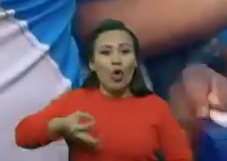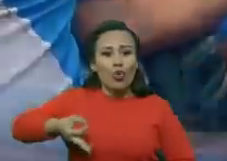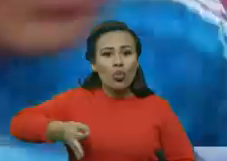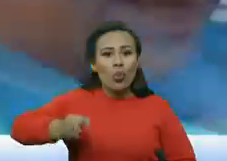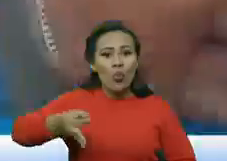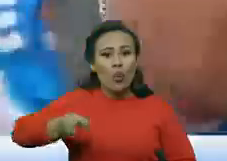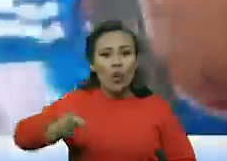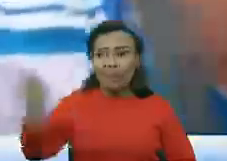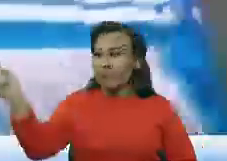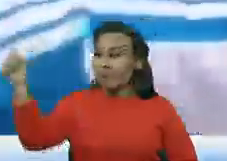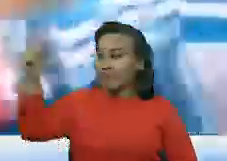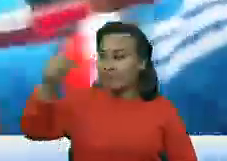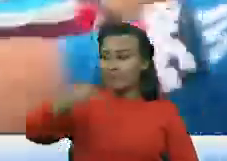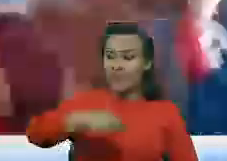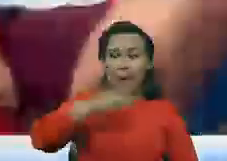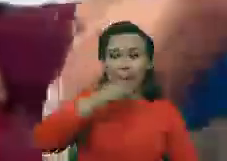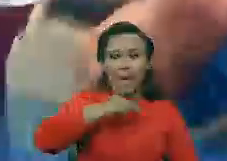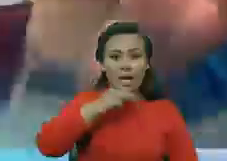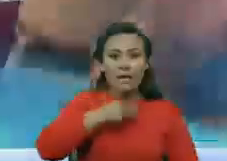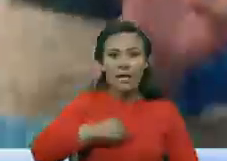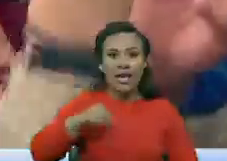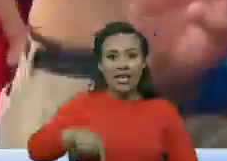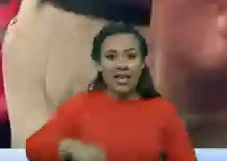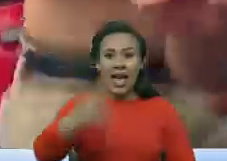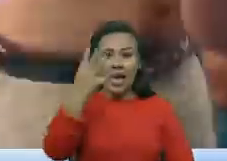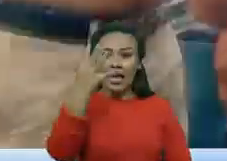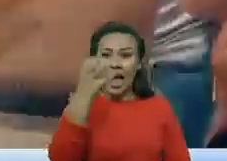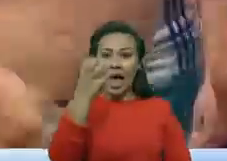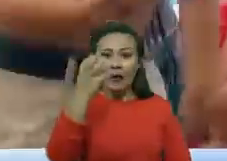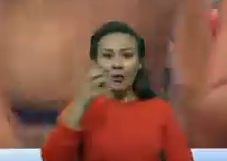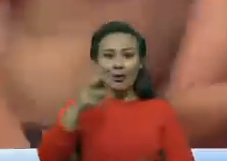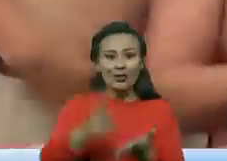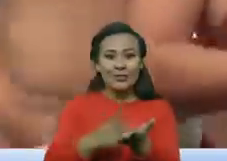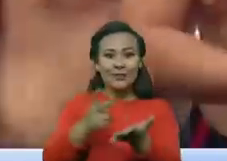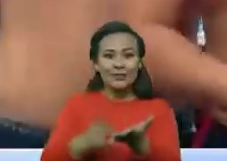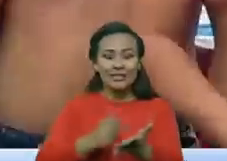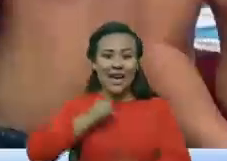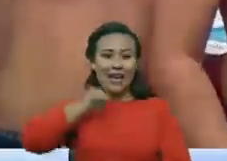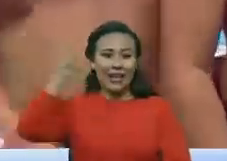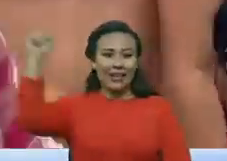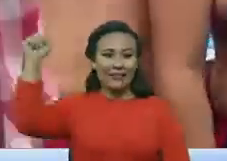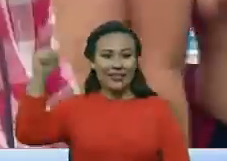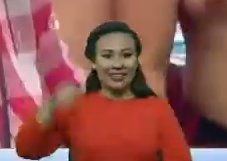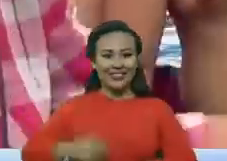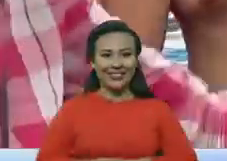presente! ¡Vamos! ¡Estrella 14! ¡La 14!